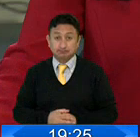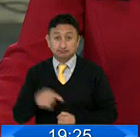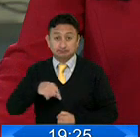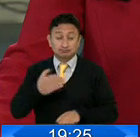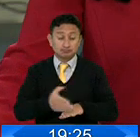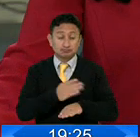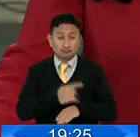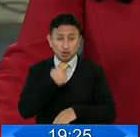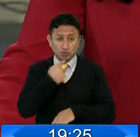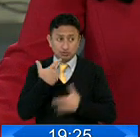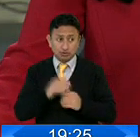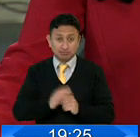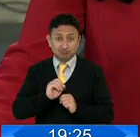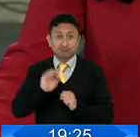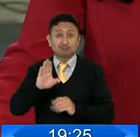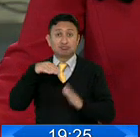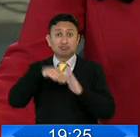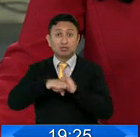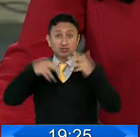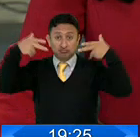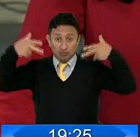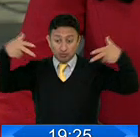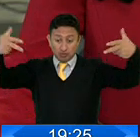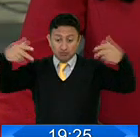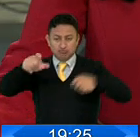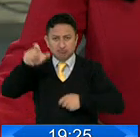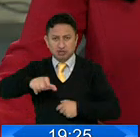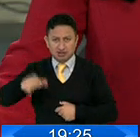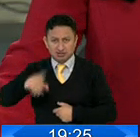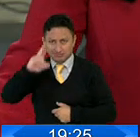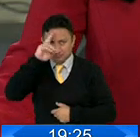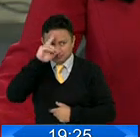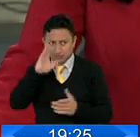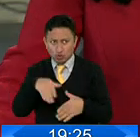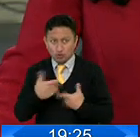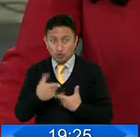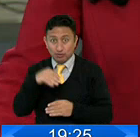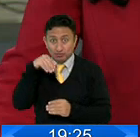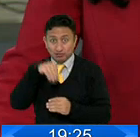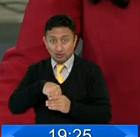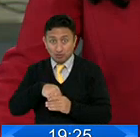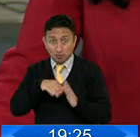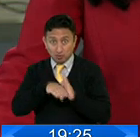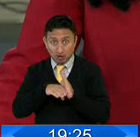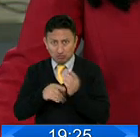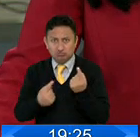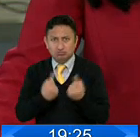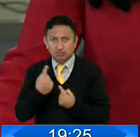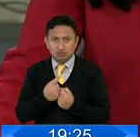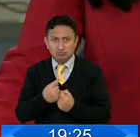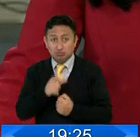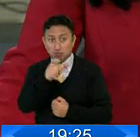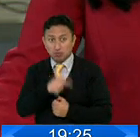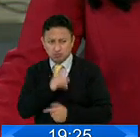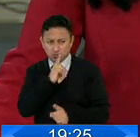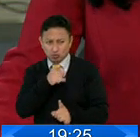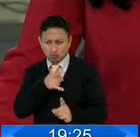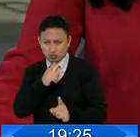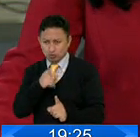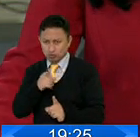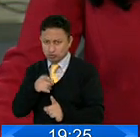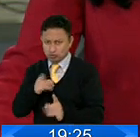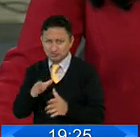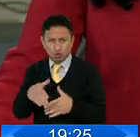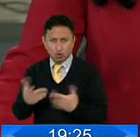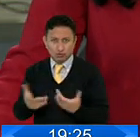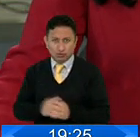como lo anunciamos, cámaras de seguridad revelan cómo los sacapintas se mueven al interior de las agencias bancarias, perfilando a sus